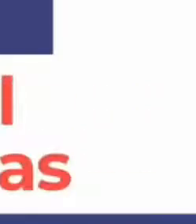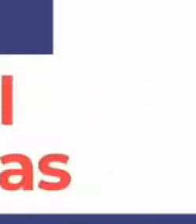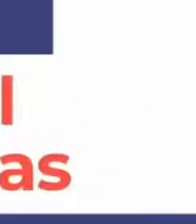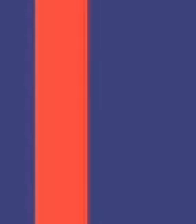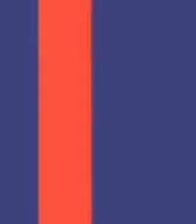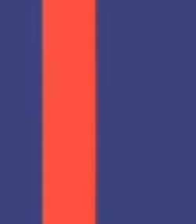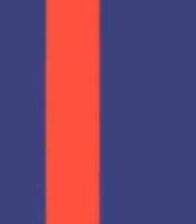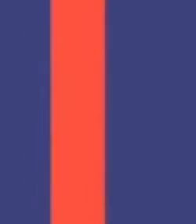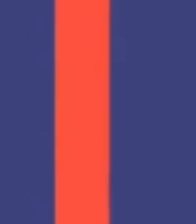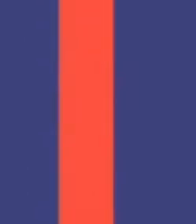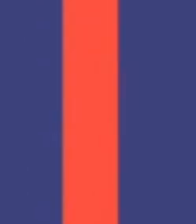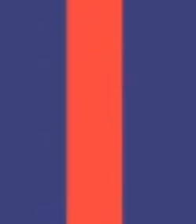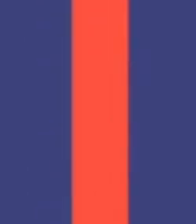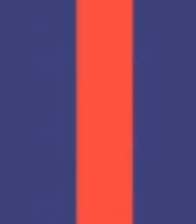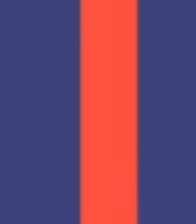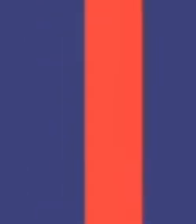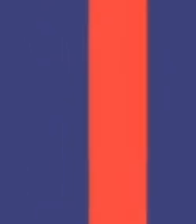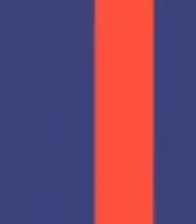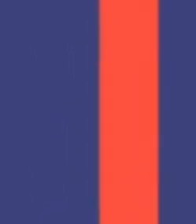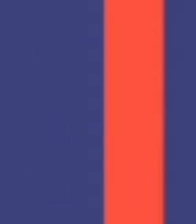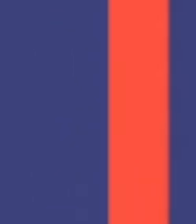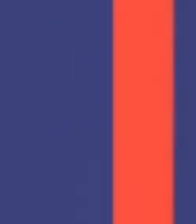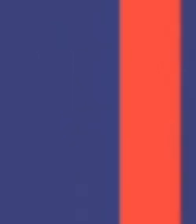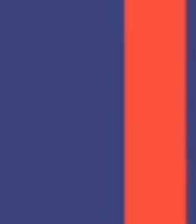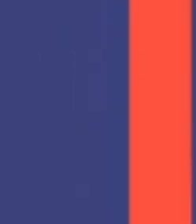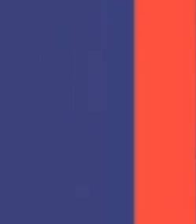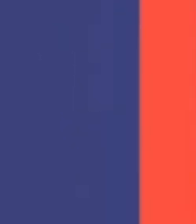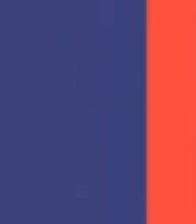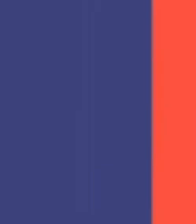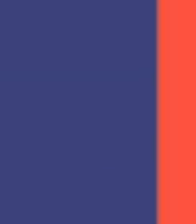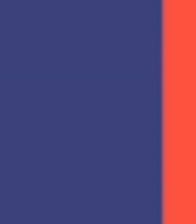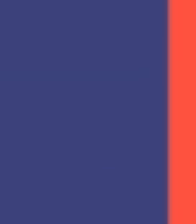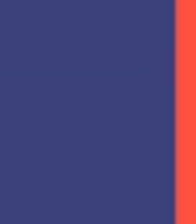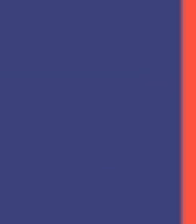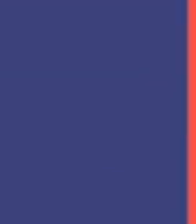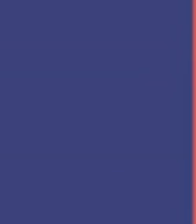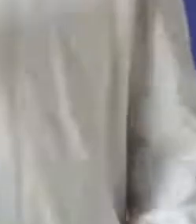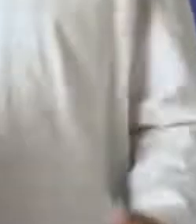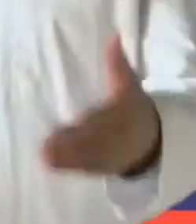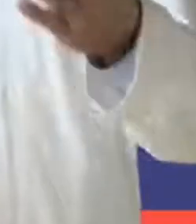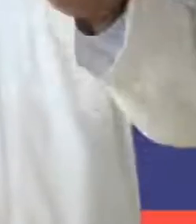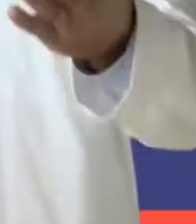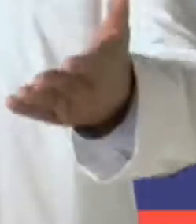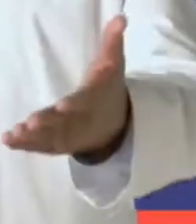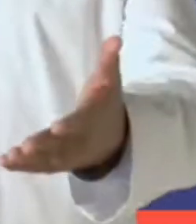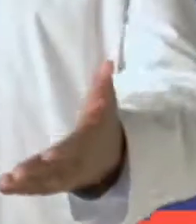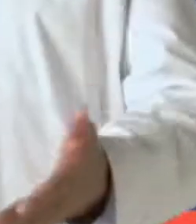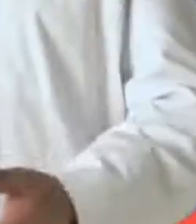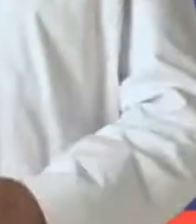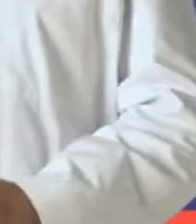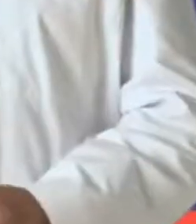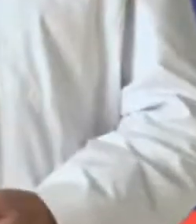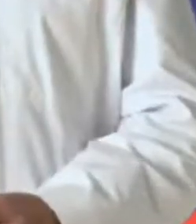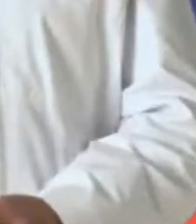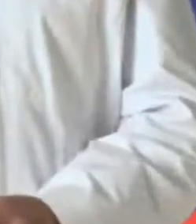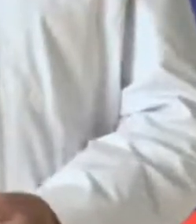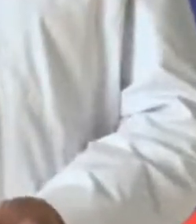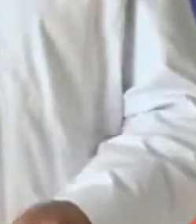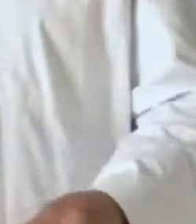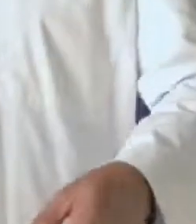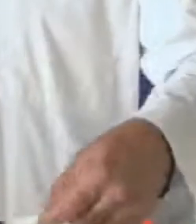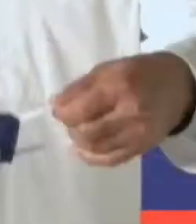el cubrebocas. No podemos hacerlo por ti, no podemos hacer lo que te toca a ti. Quítate las excusas, sigue